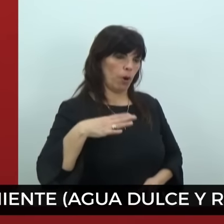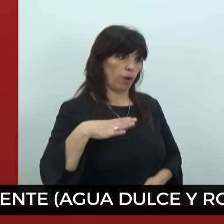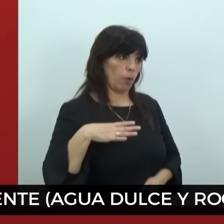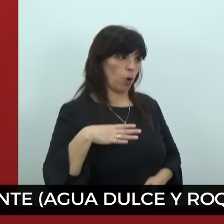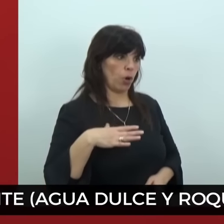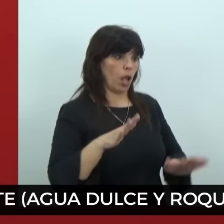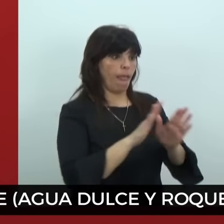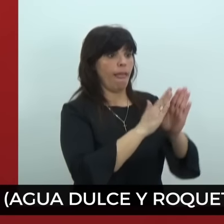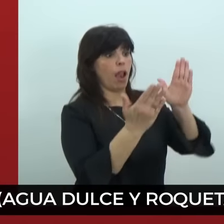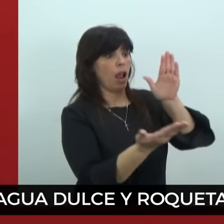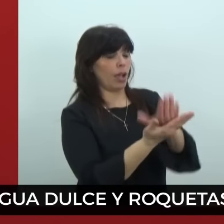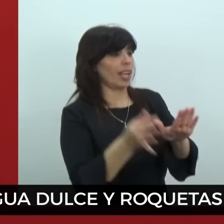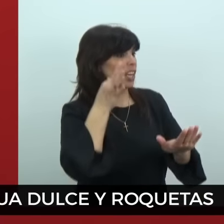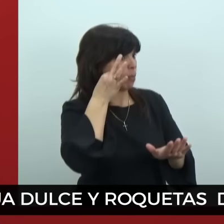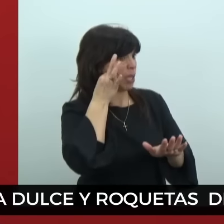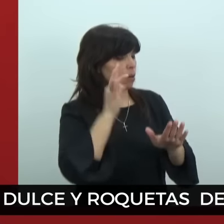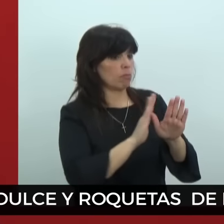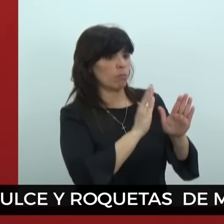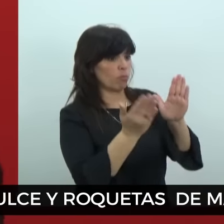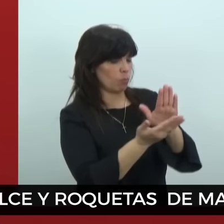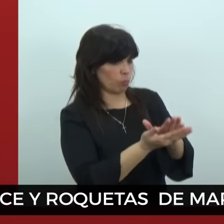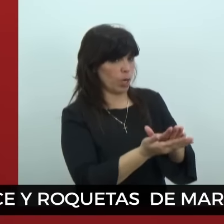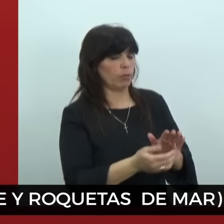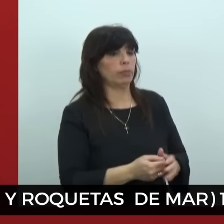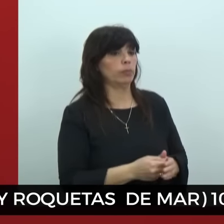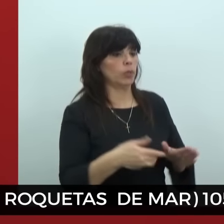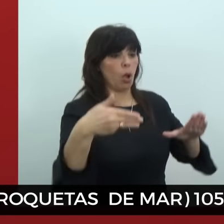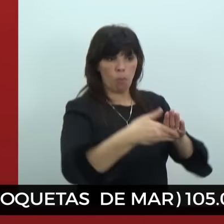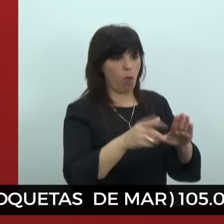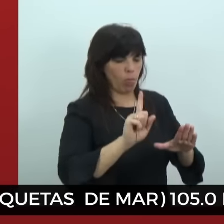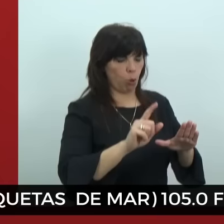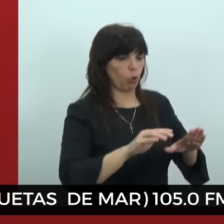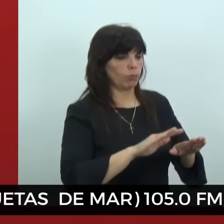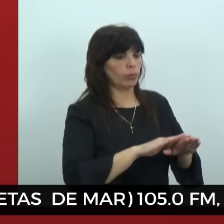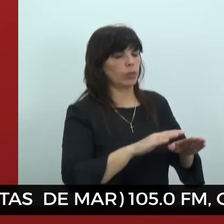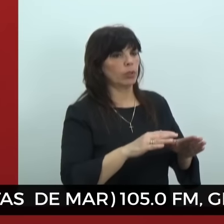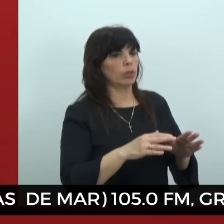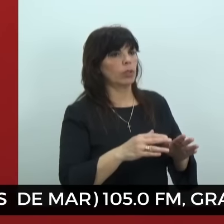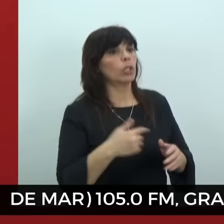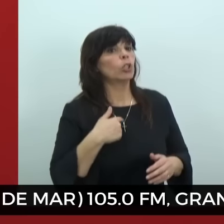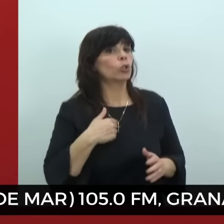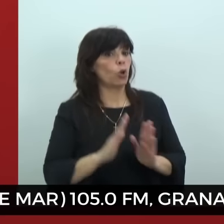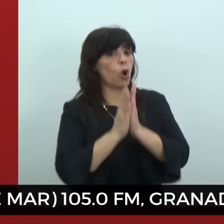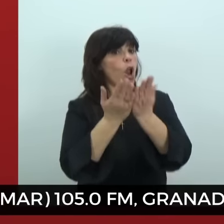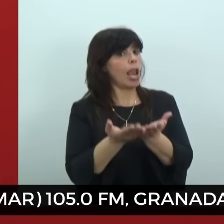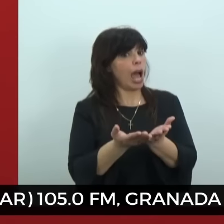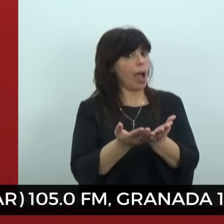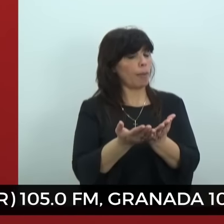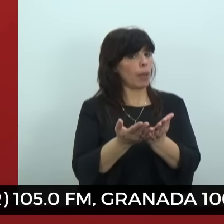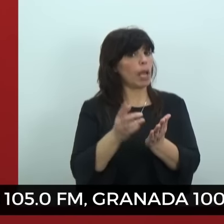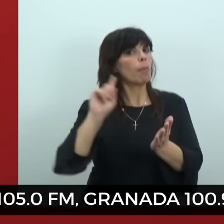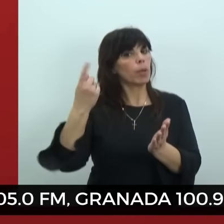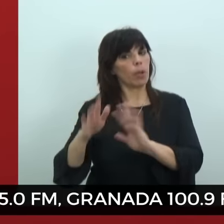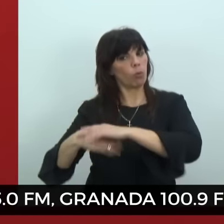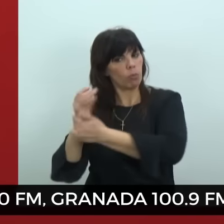cuero. Tantas veces la he desgastado. No por dentro, porque me lavo las manos, no toco las manos con los dedos sucios la